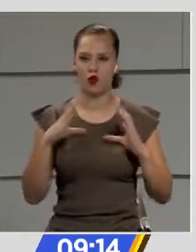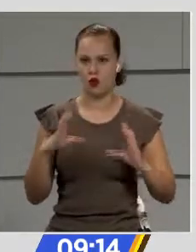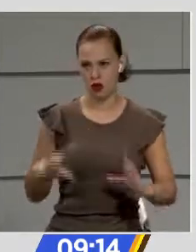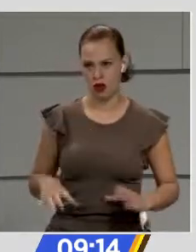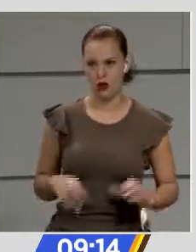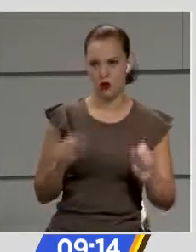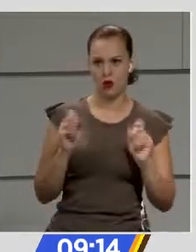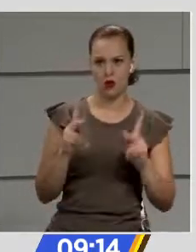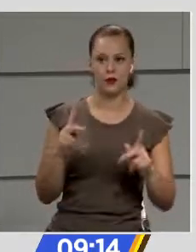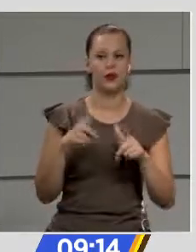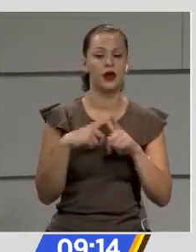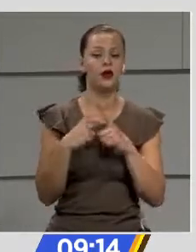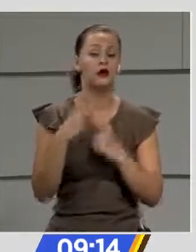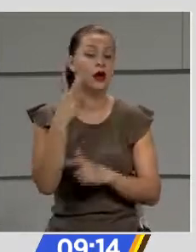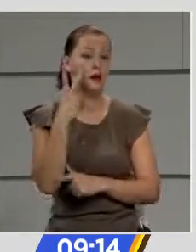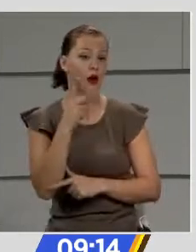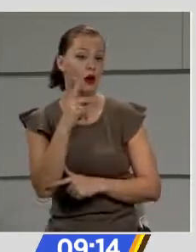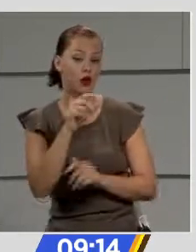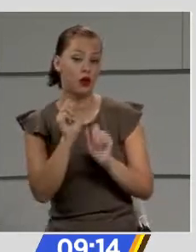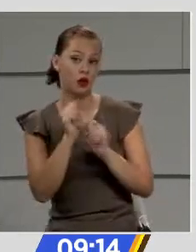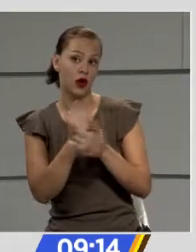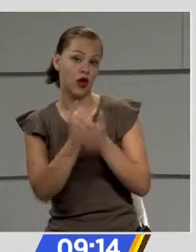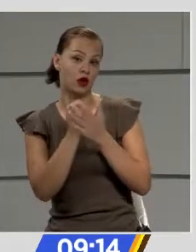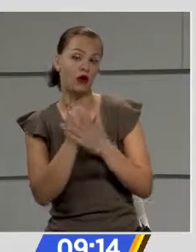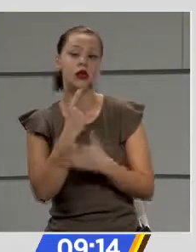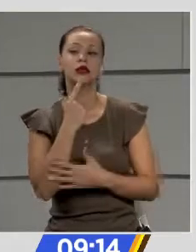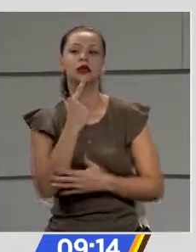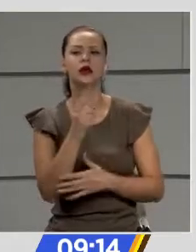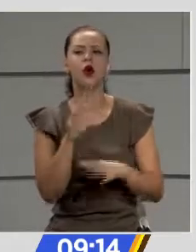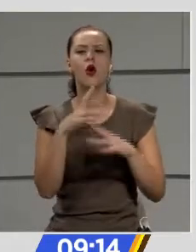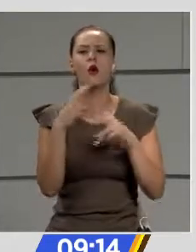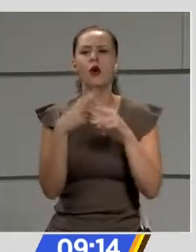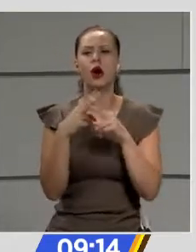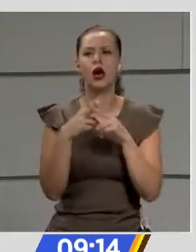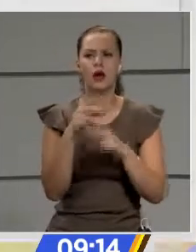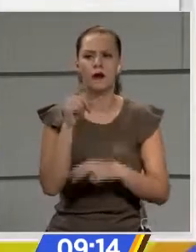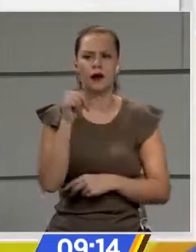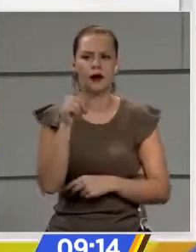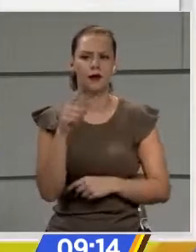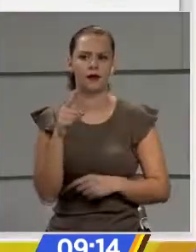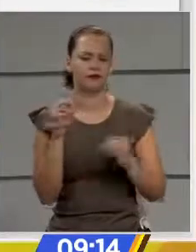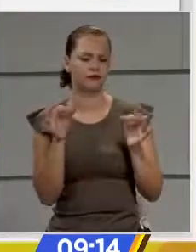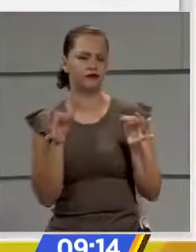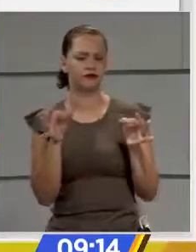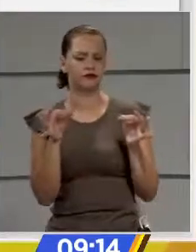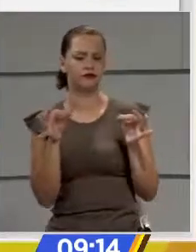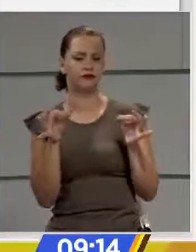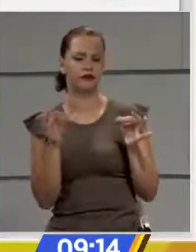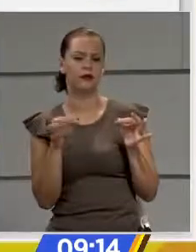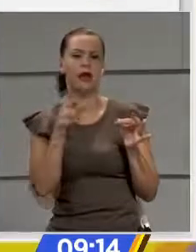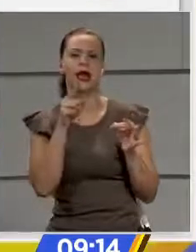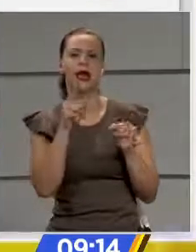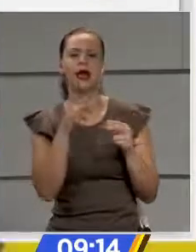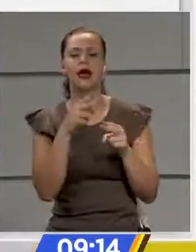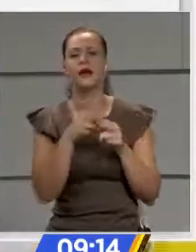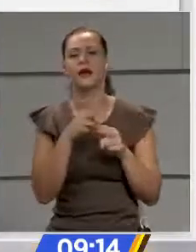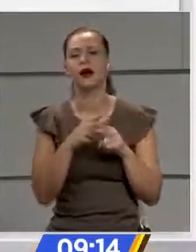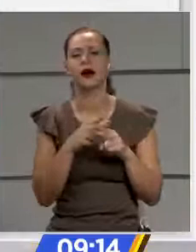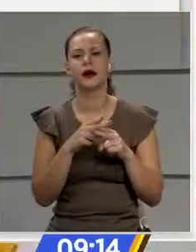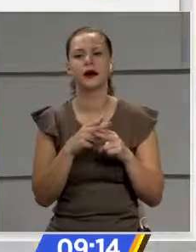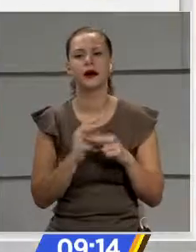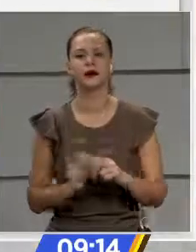acuerdo? Entonces vamos a ver, Caro, ¿usted me puede ayudar y decir cómo se llama este órgano que yo tengo en pantalla? Ese órgano se